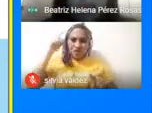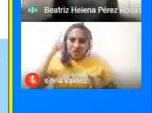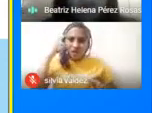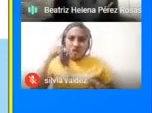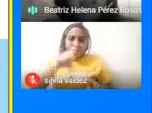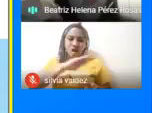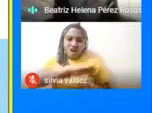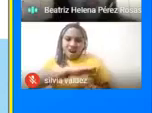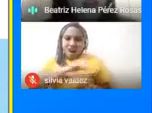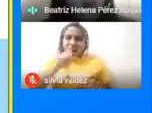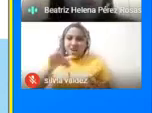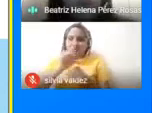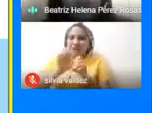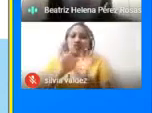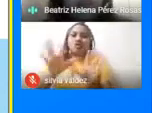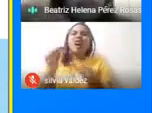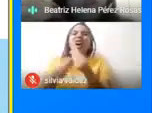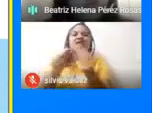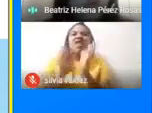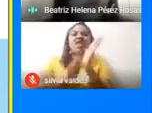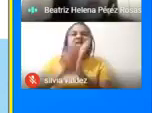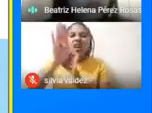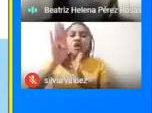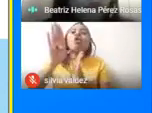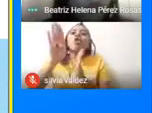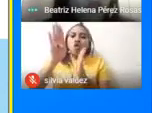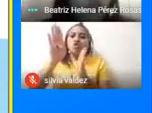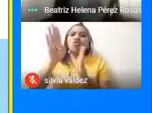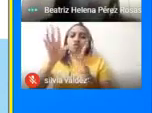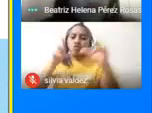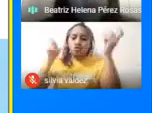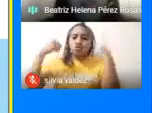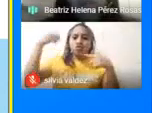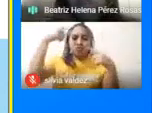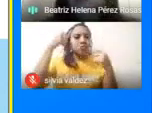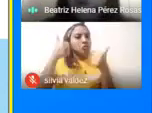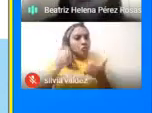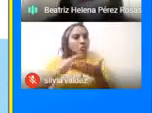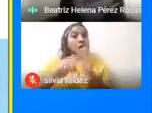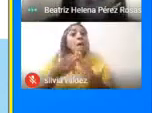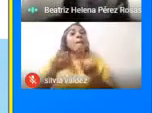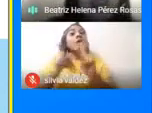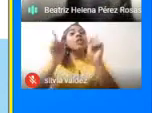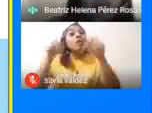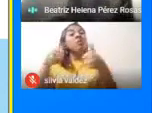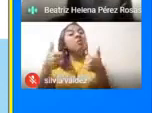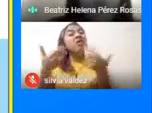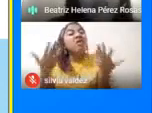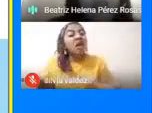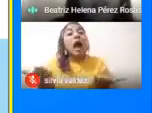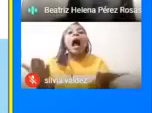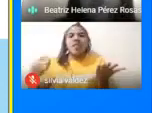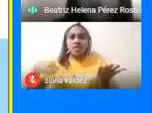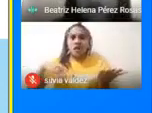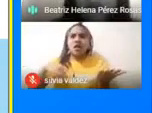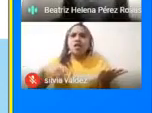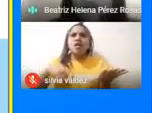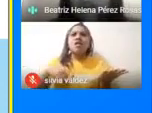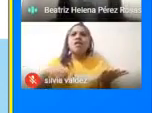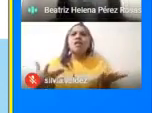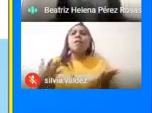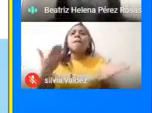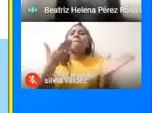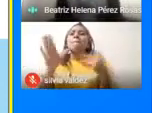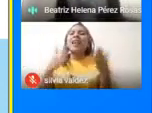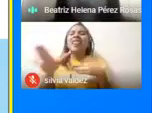locales de hacer un desarrollo importante y armónico del turismo, pero también es bueno lo usual es tener unos planes